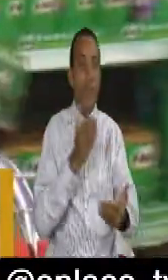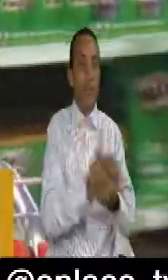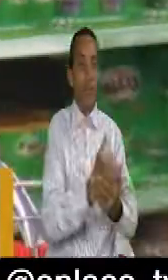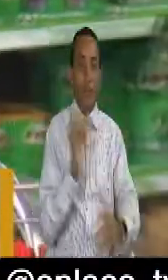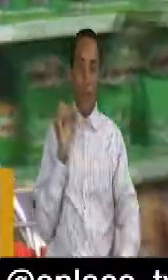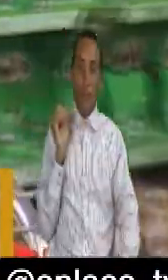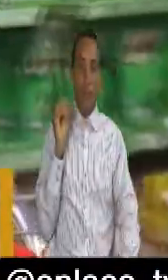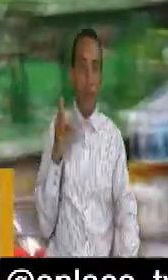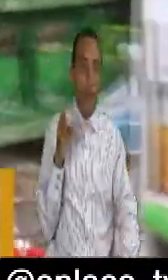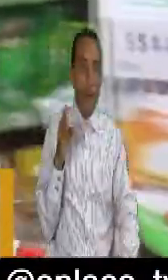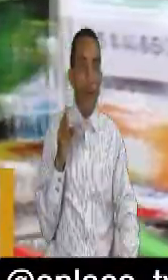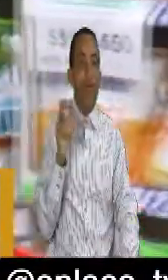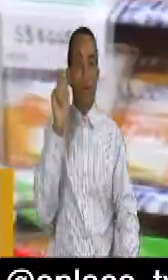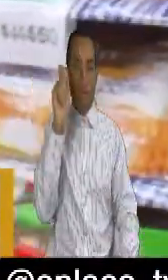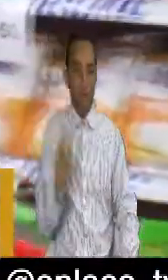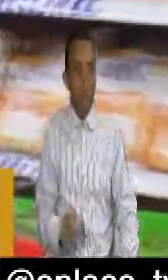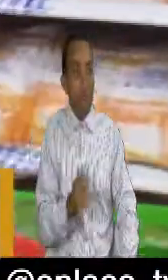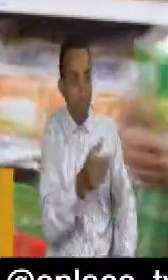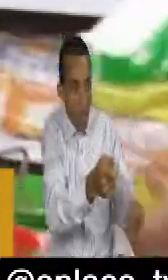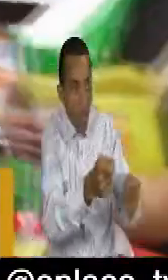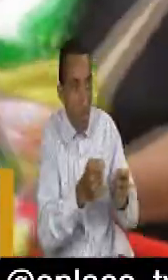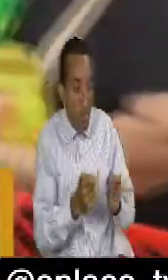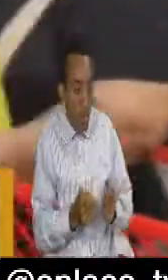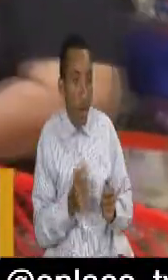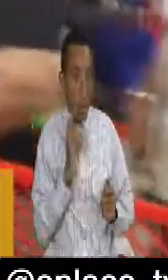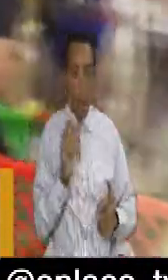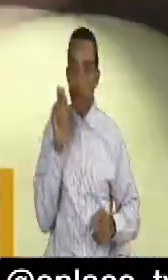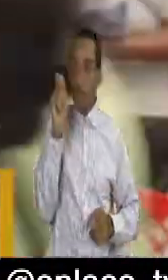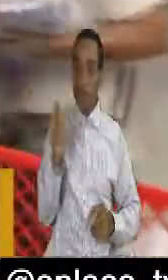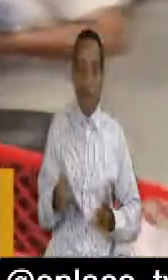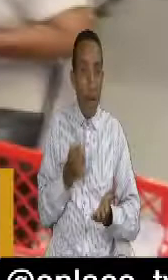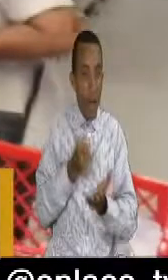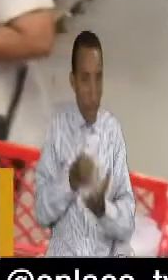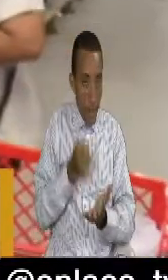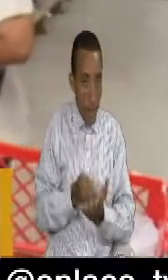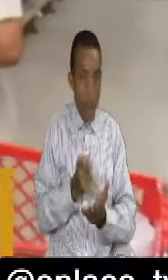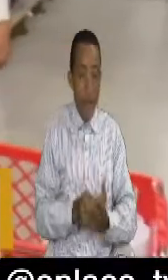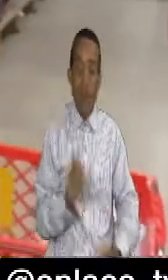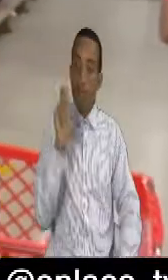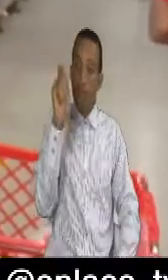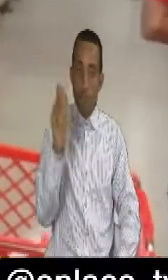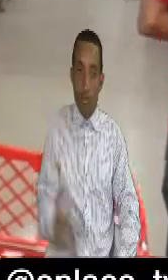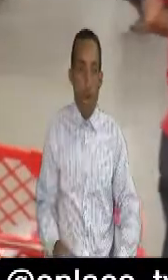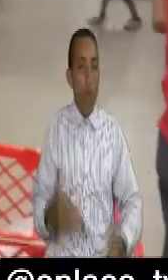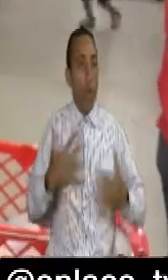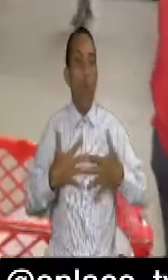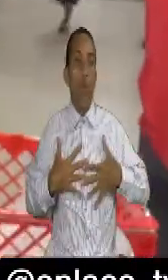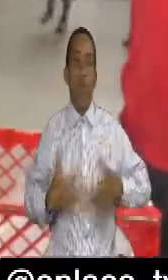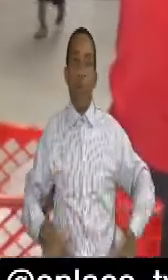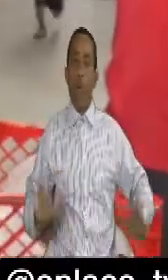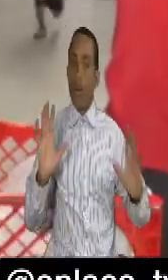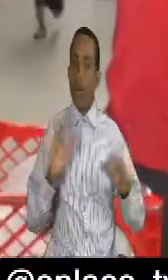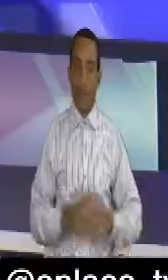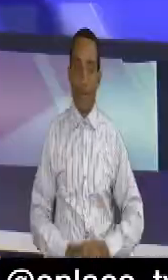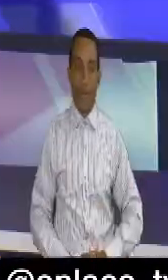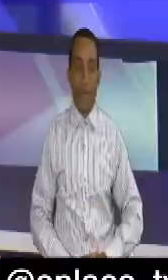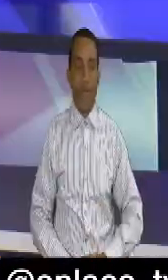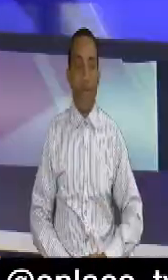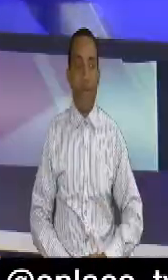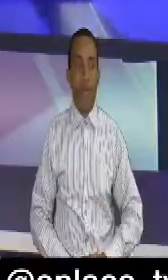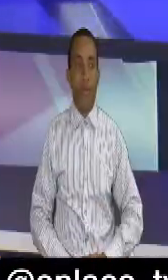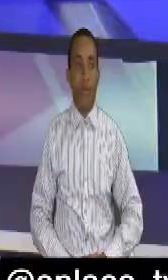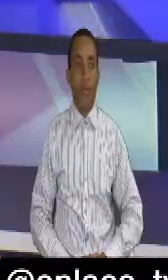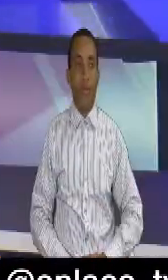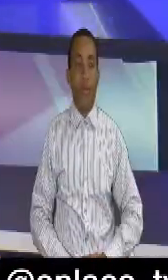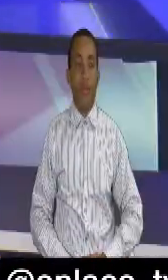para acceder a la tarjeta de crédito y comenzar a hacerla efectiva en compras, sea cual sea el valor.